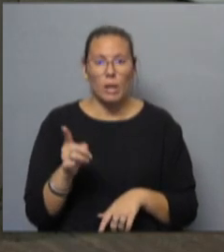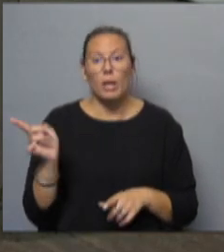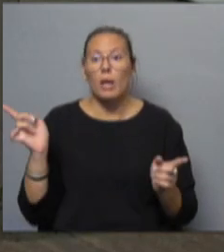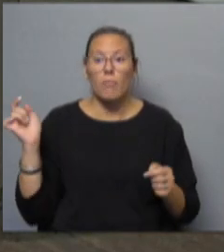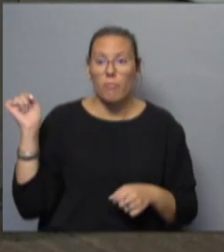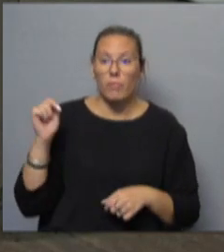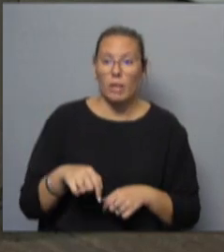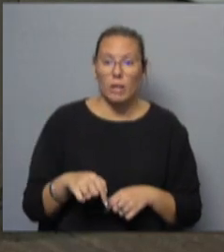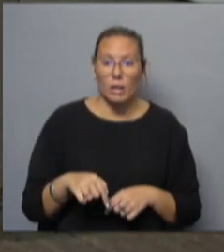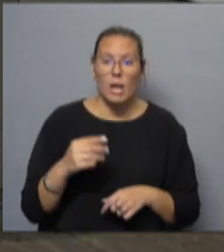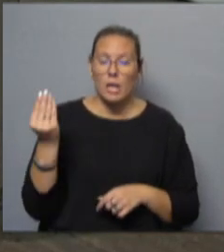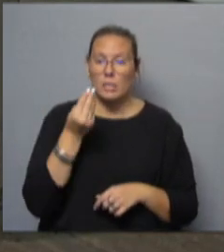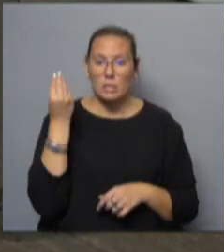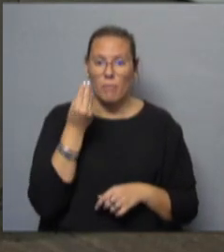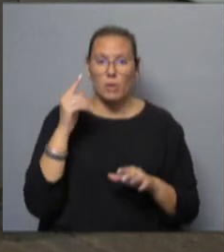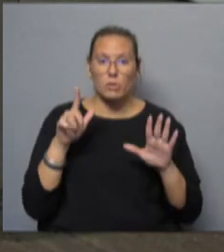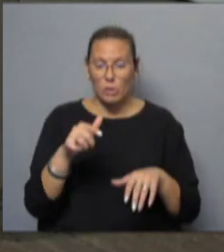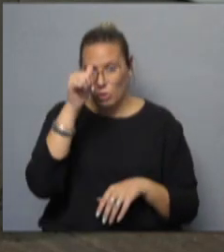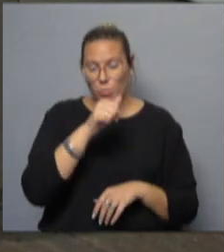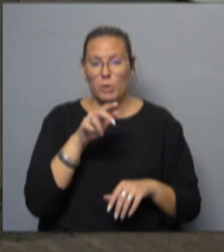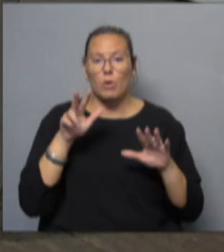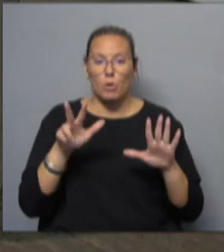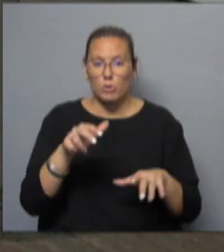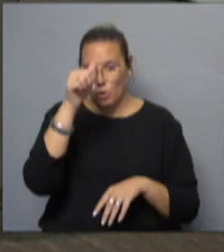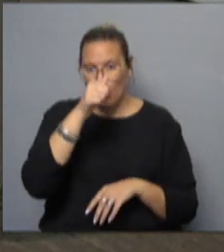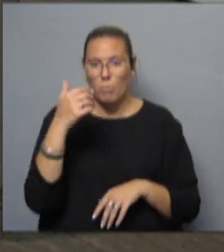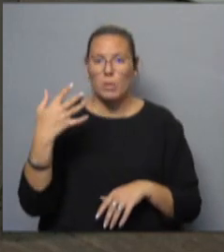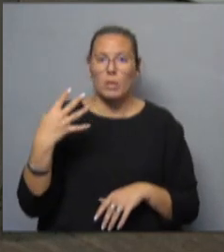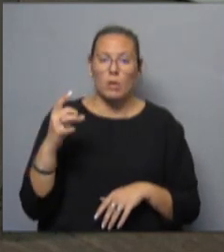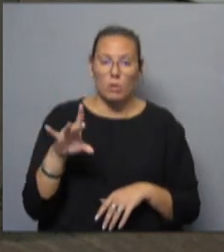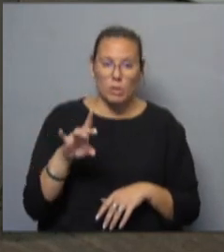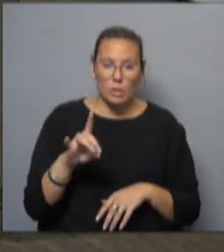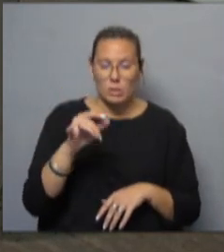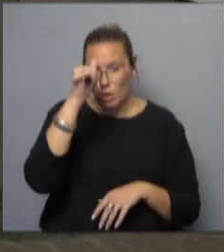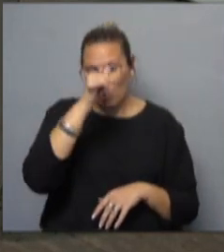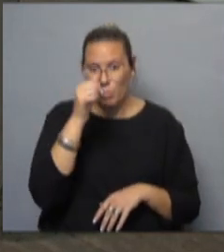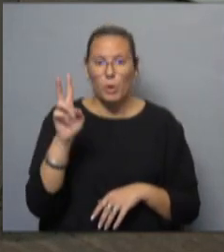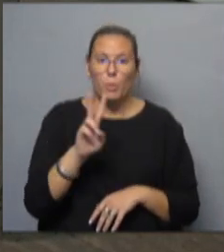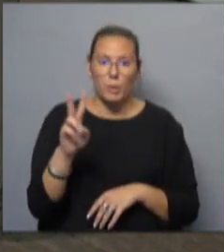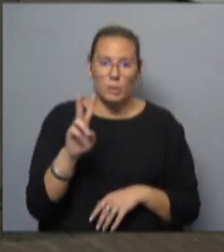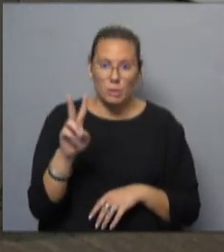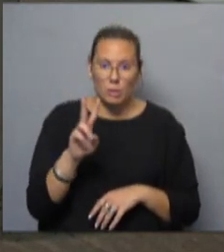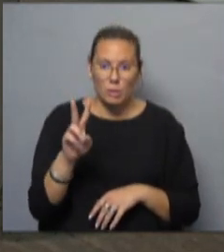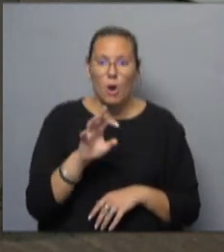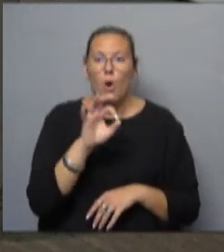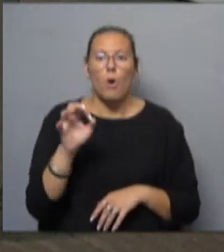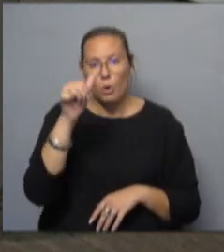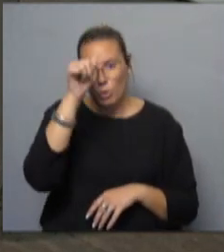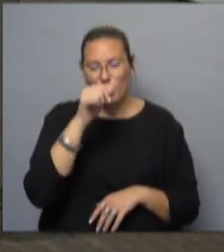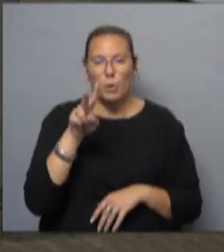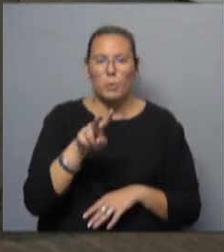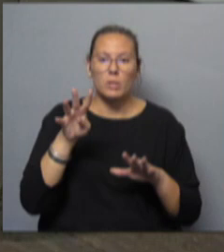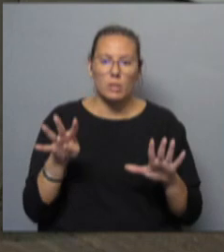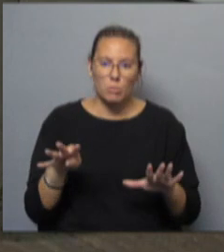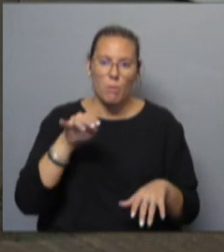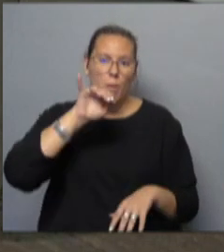vengan el sábado 7 y domingo 8 domingo 15 domingo 22 o domingo 29